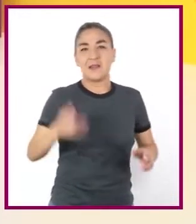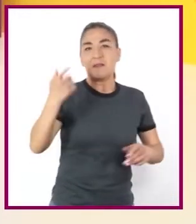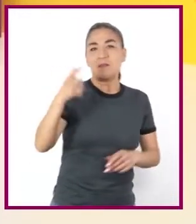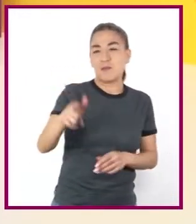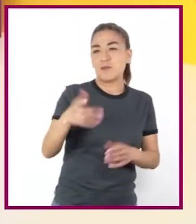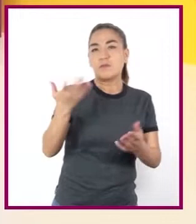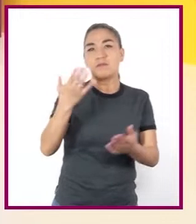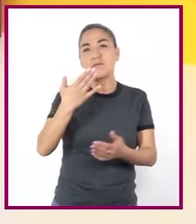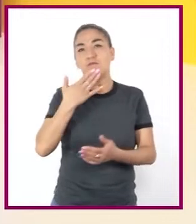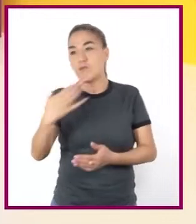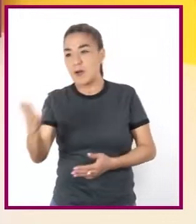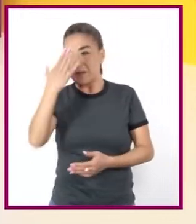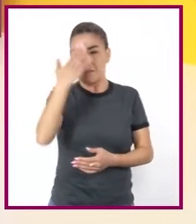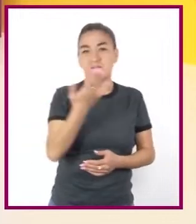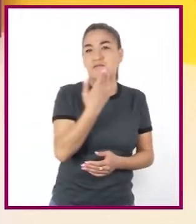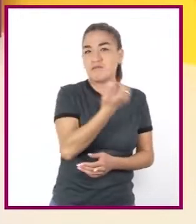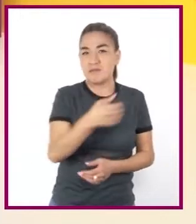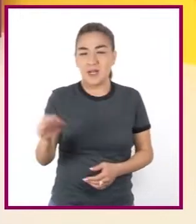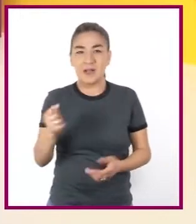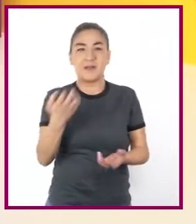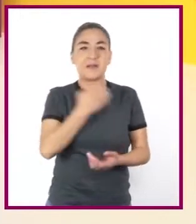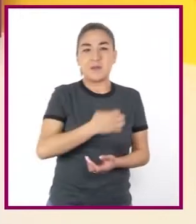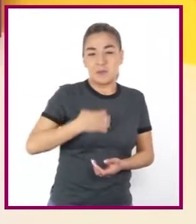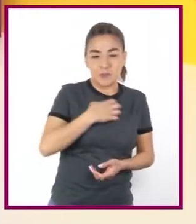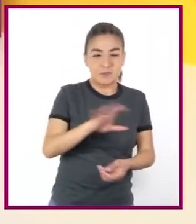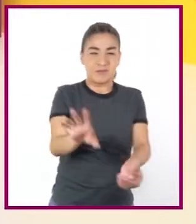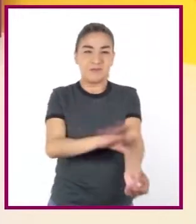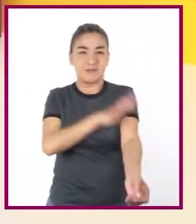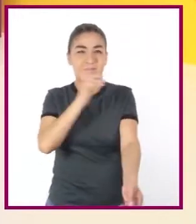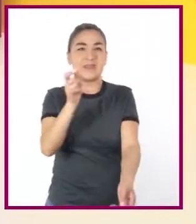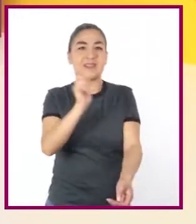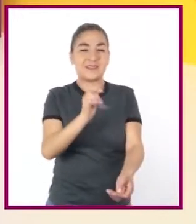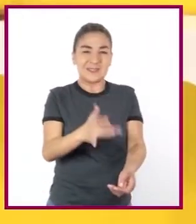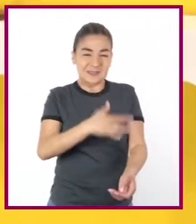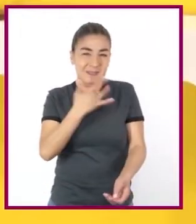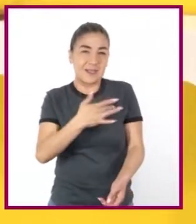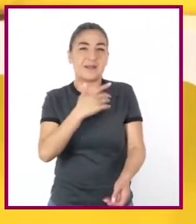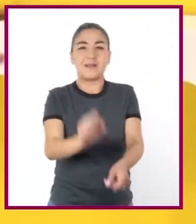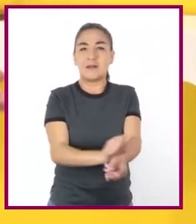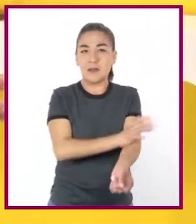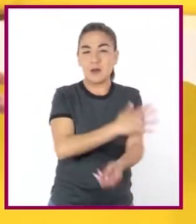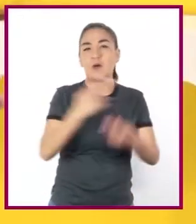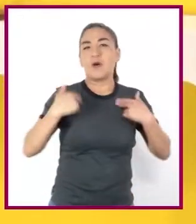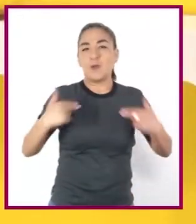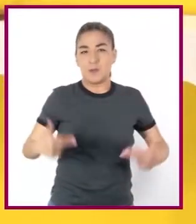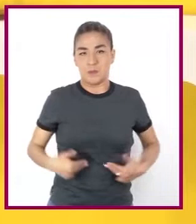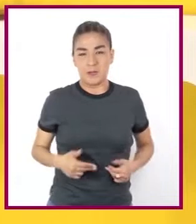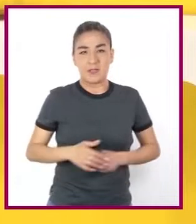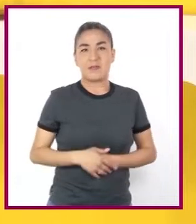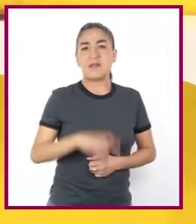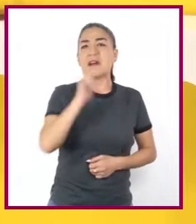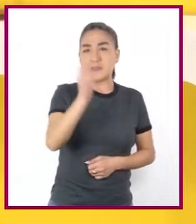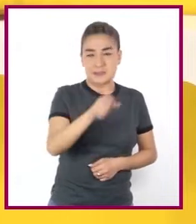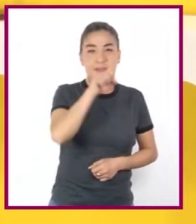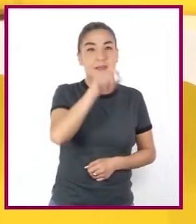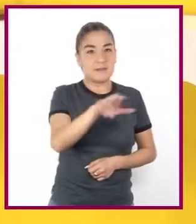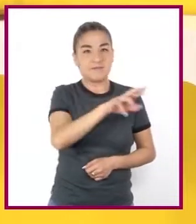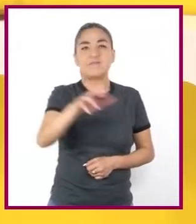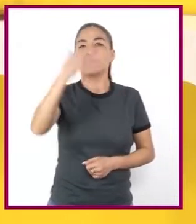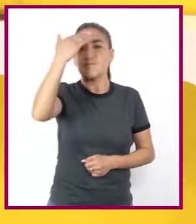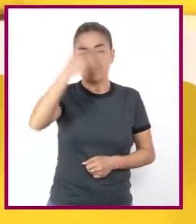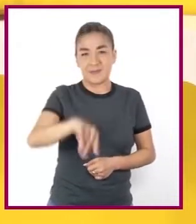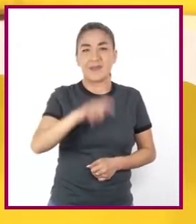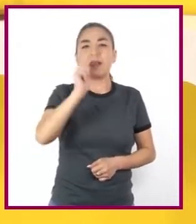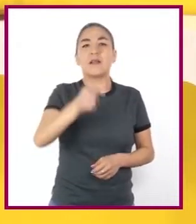o cualidades físicas, emocionales y sociales de los seres humanos. Se reconoce también que